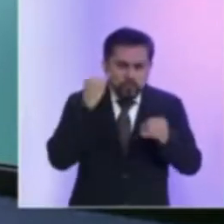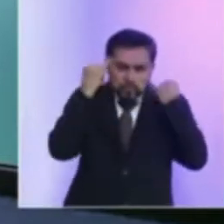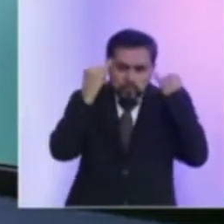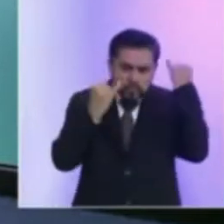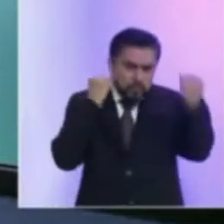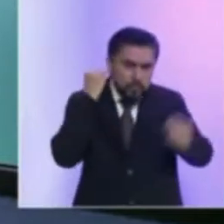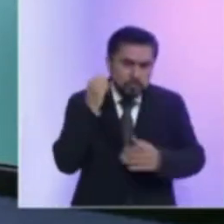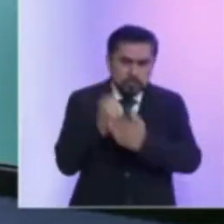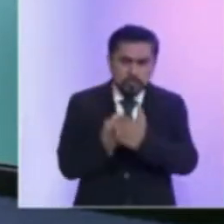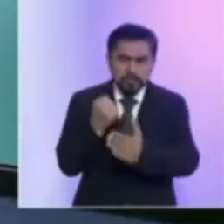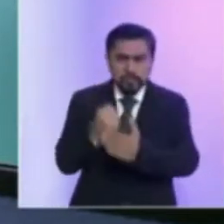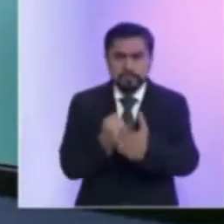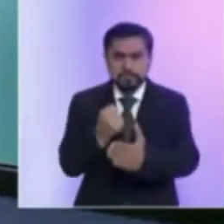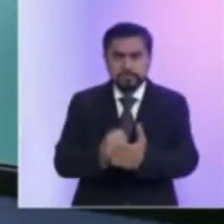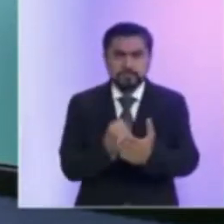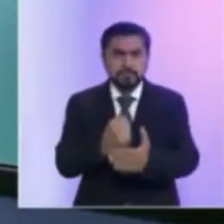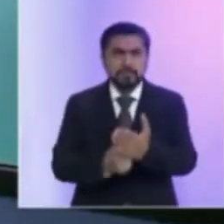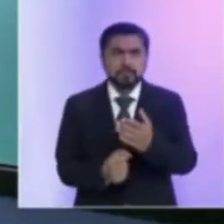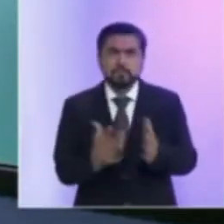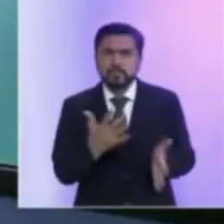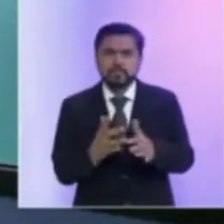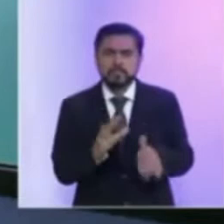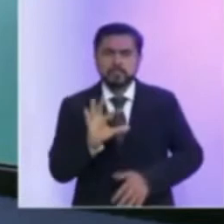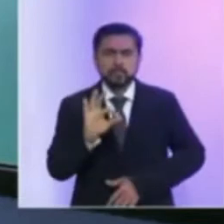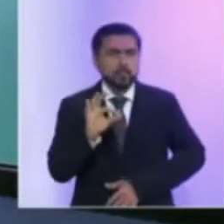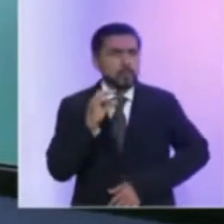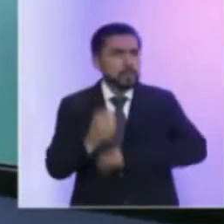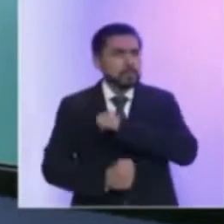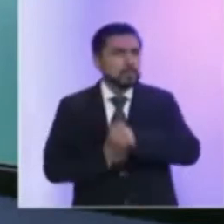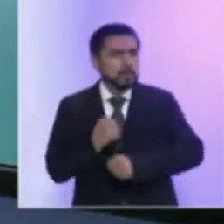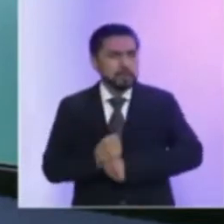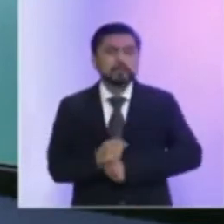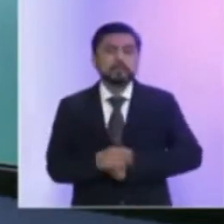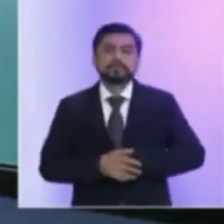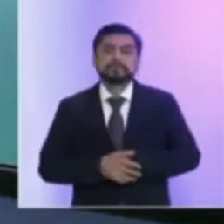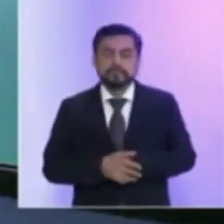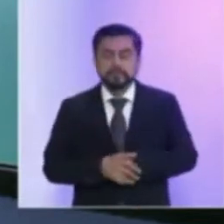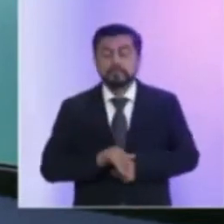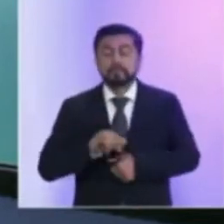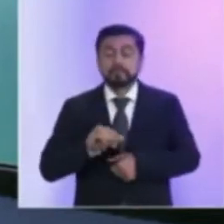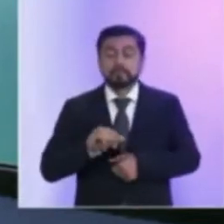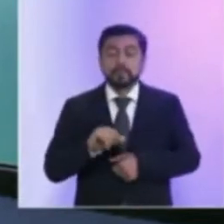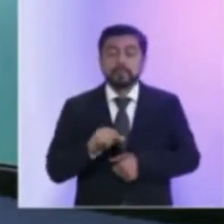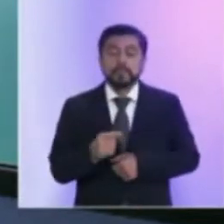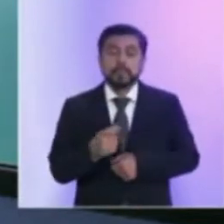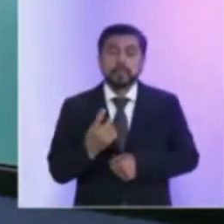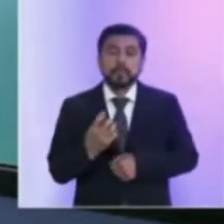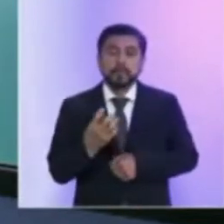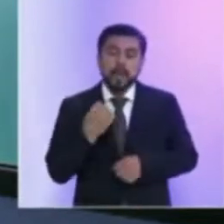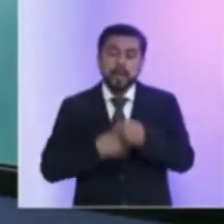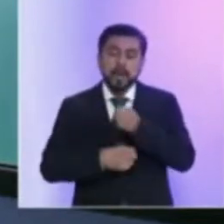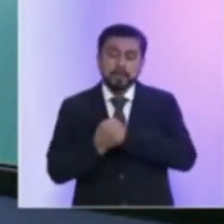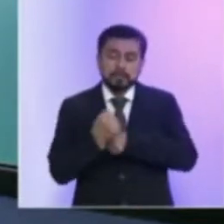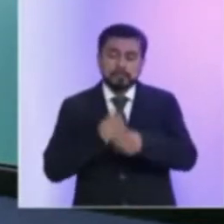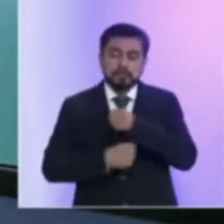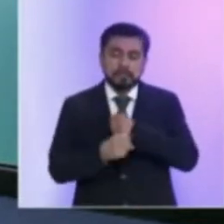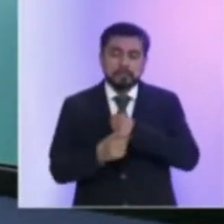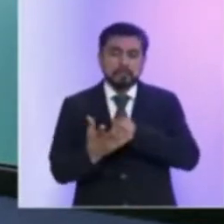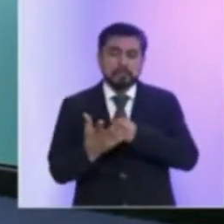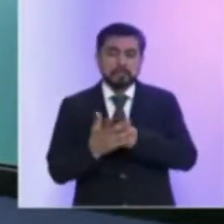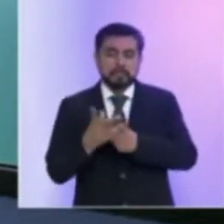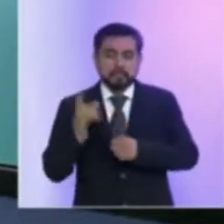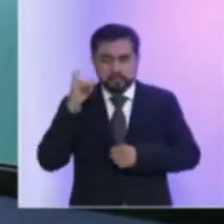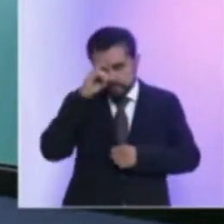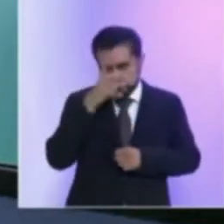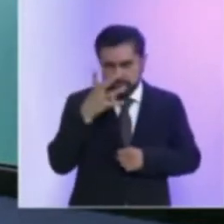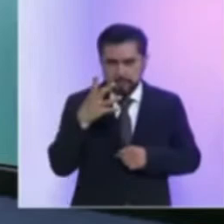relevantes momentos los últimos pues casi 40 años. Sí, han sido unas últimas décadas intensísimas de